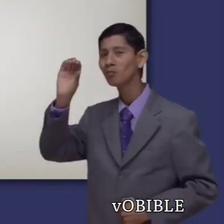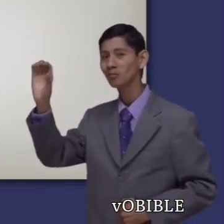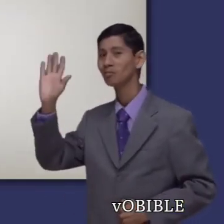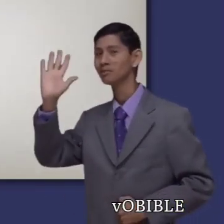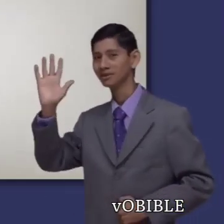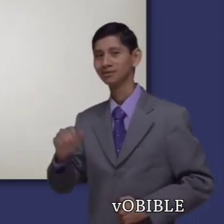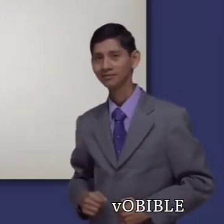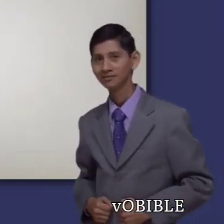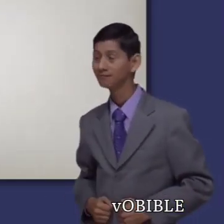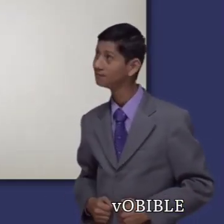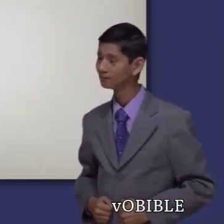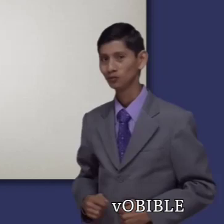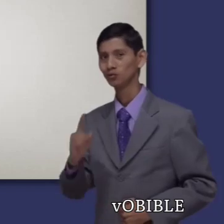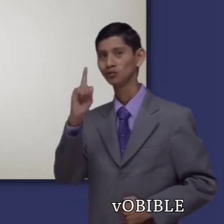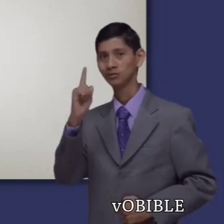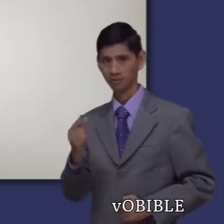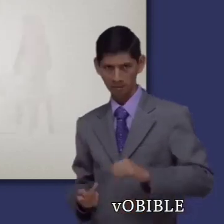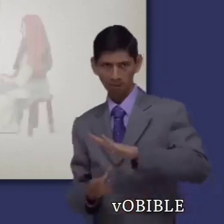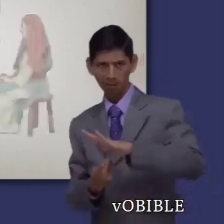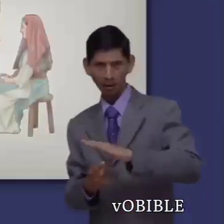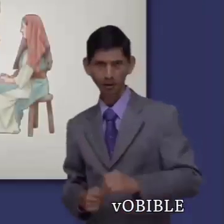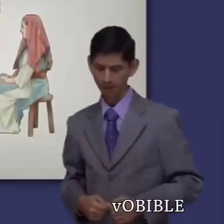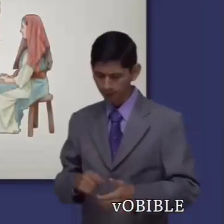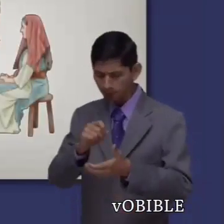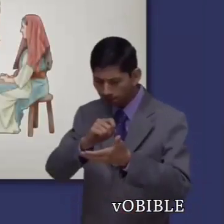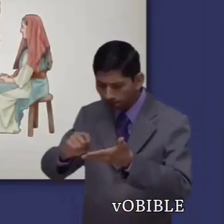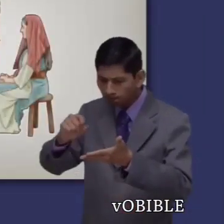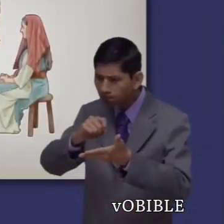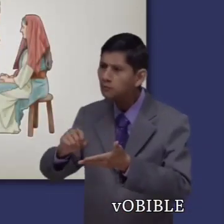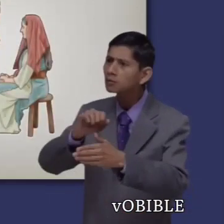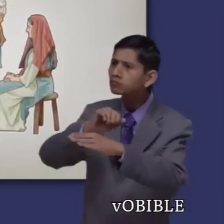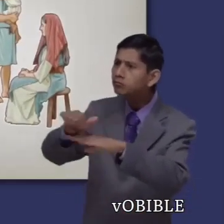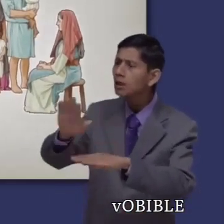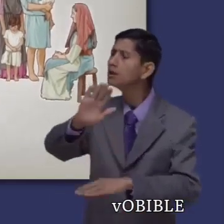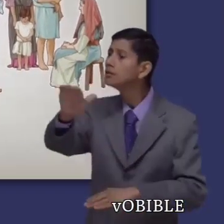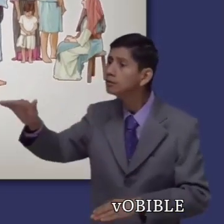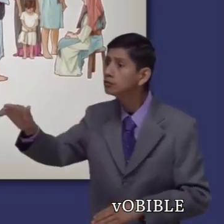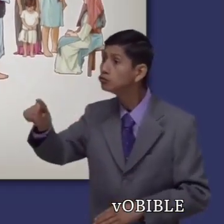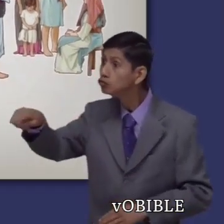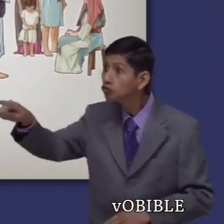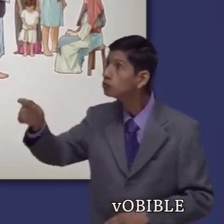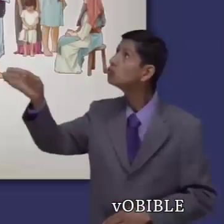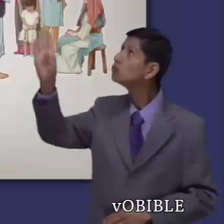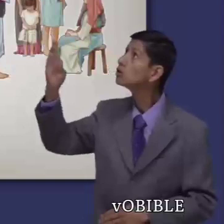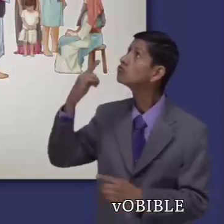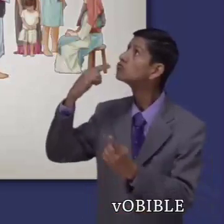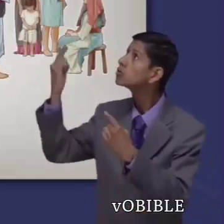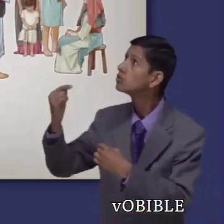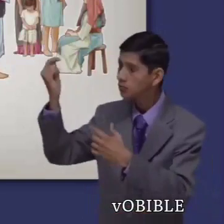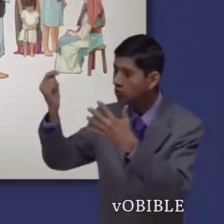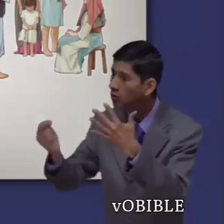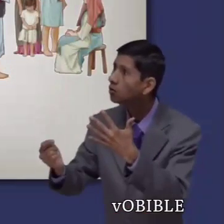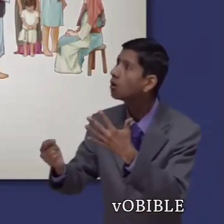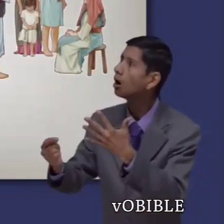capítulos. En el capítulo 1, Pablo felicita con cariño a la congregación por cómo aceptaron la palabra de Dios y aguantaron